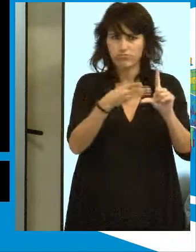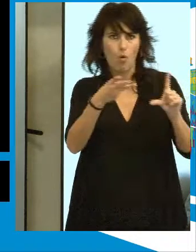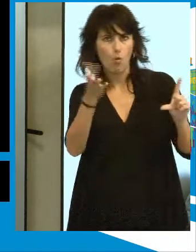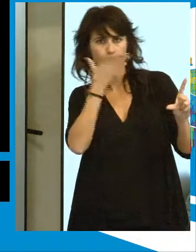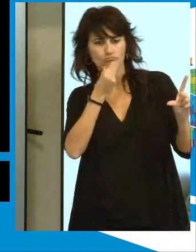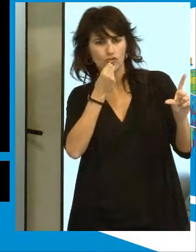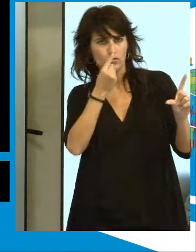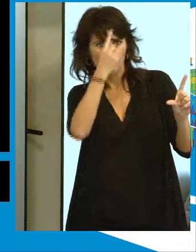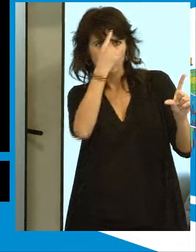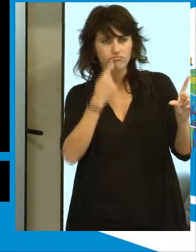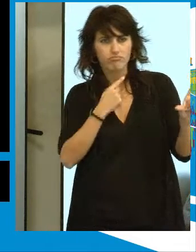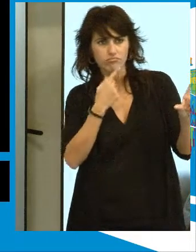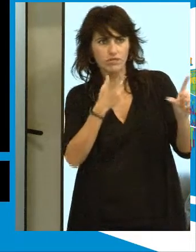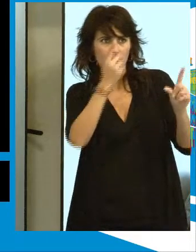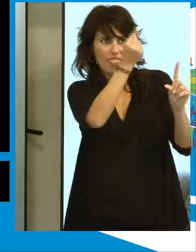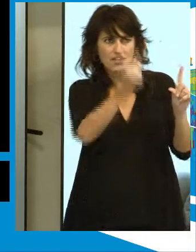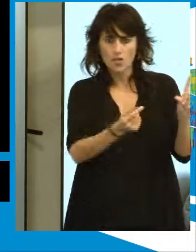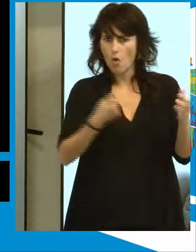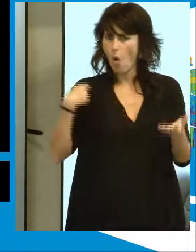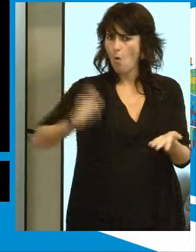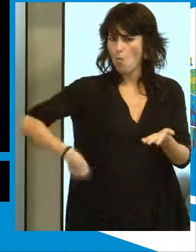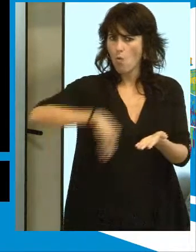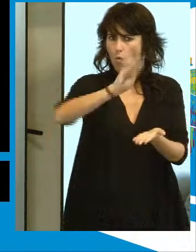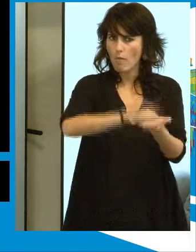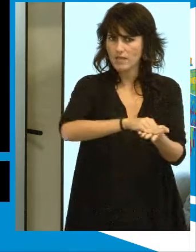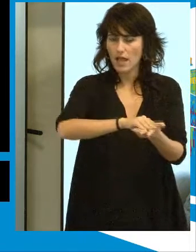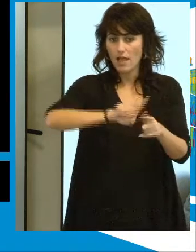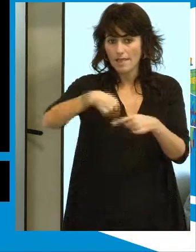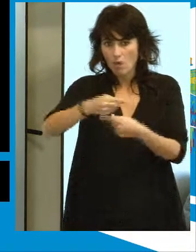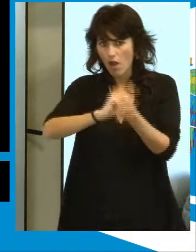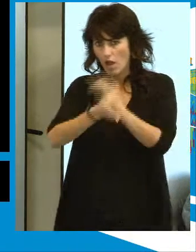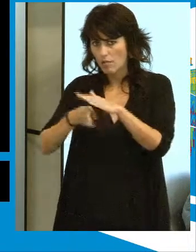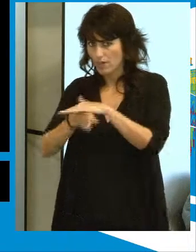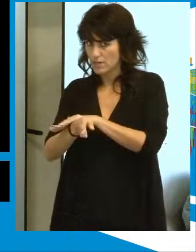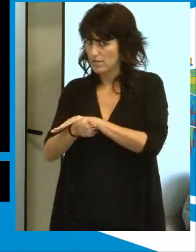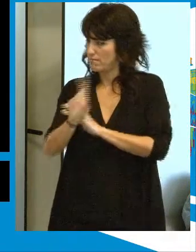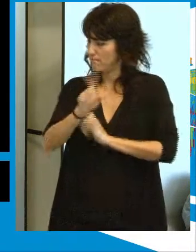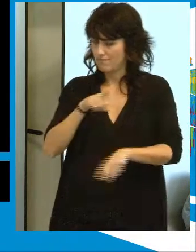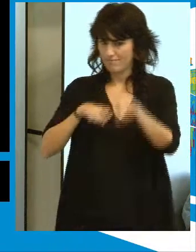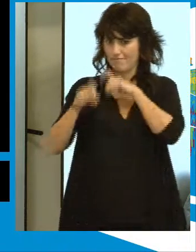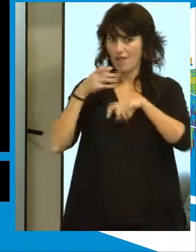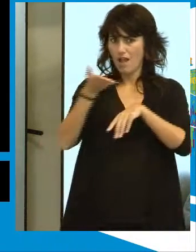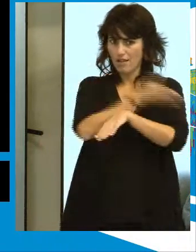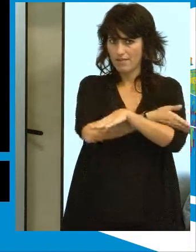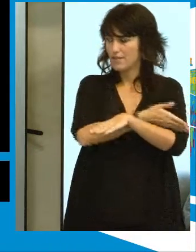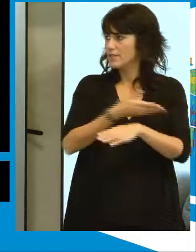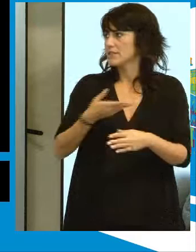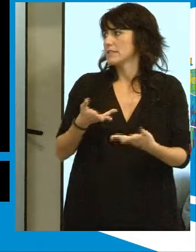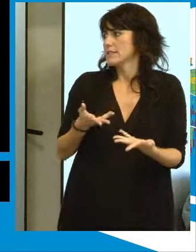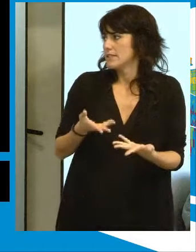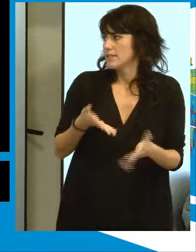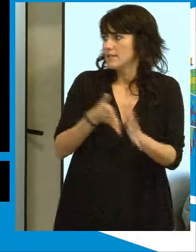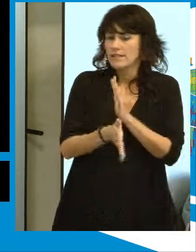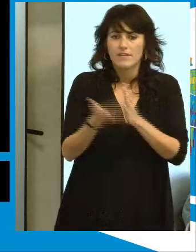visual, el diseñador, me gasto una pasta y luego voy a hacerlo accesible. No. Vamos a empezar por detrás. Entonces, bueno, pues